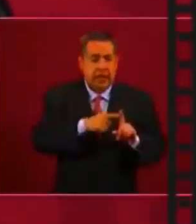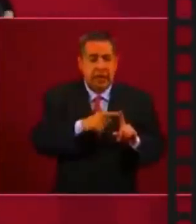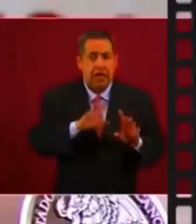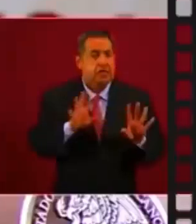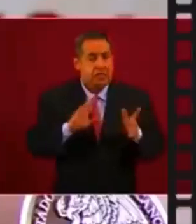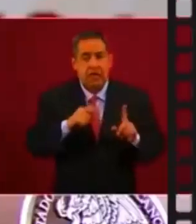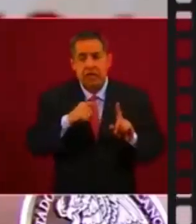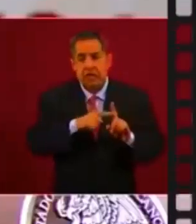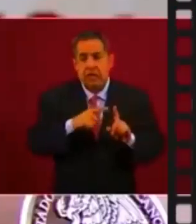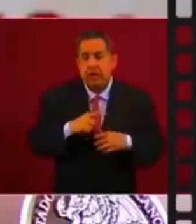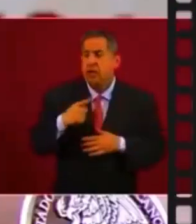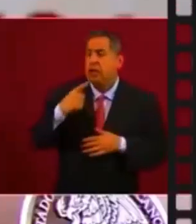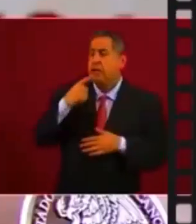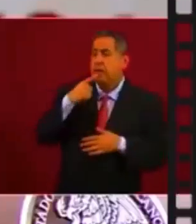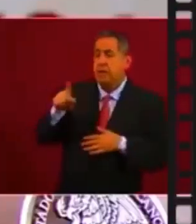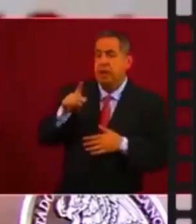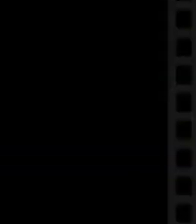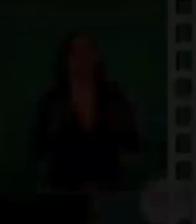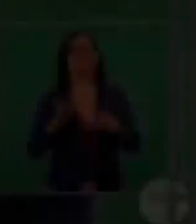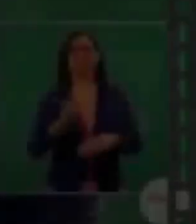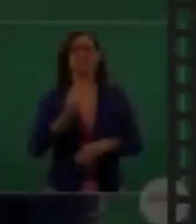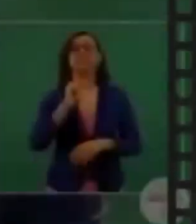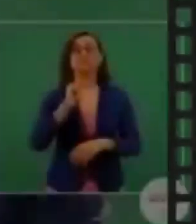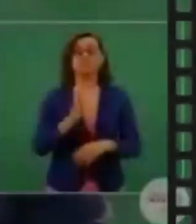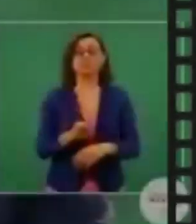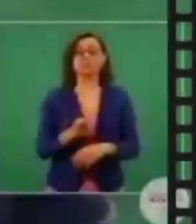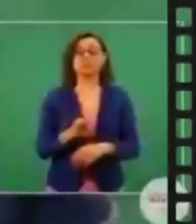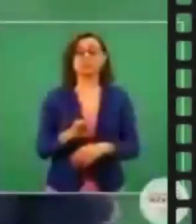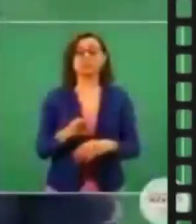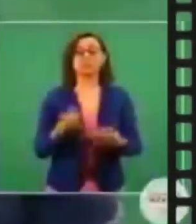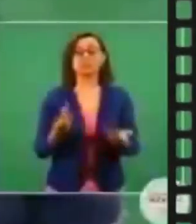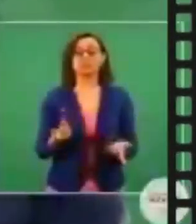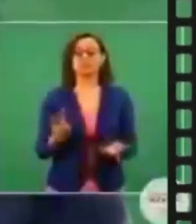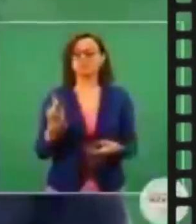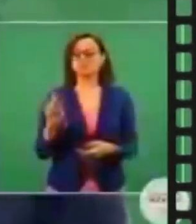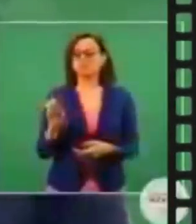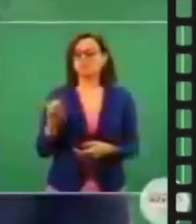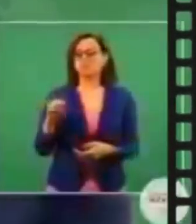presentó también una demanda en contra mía. Ya aceptó